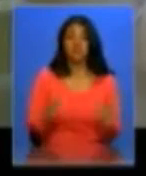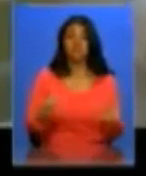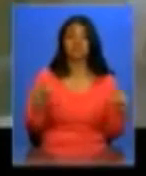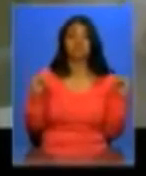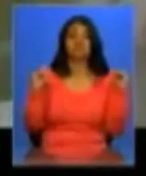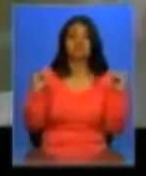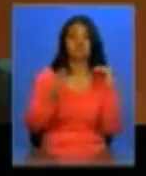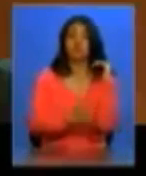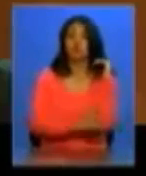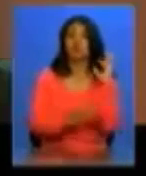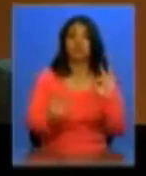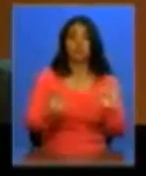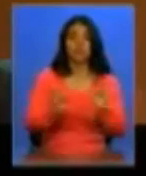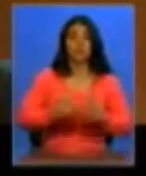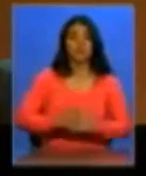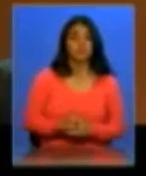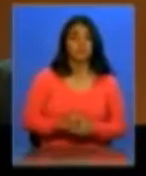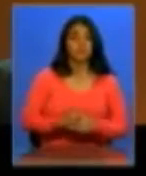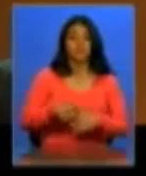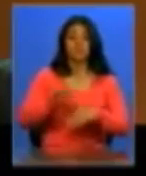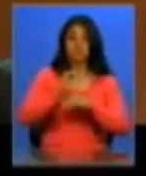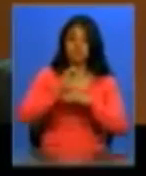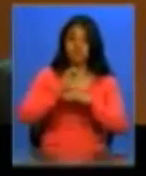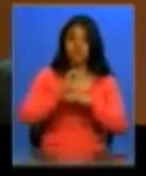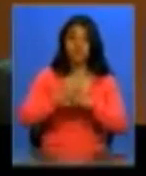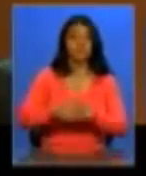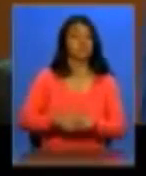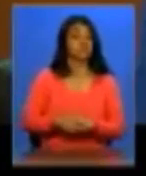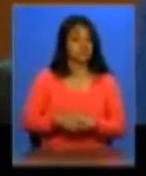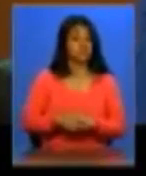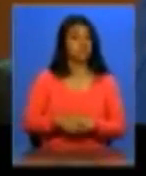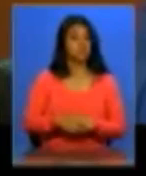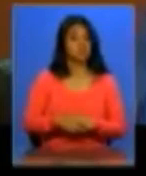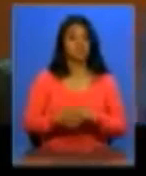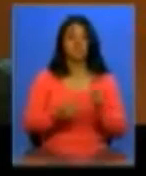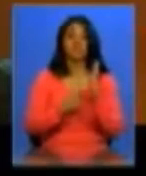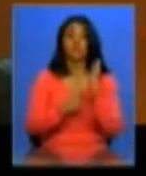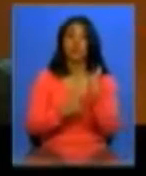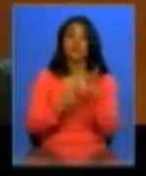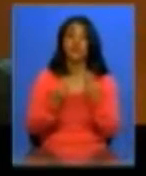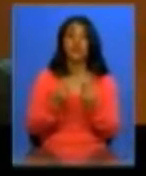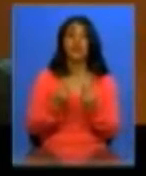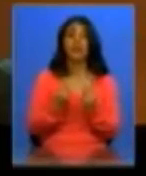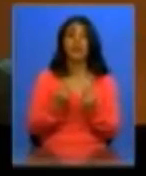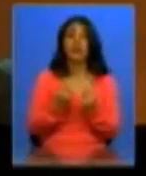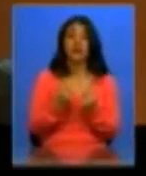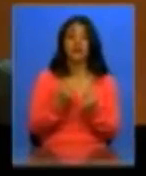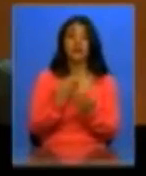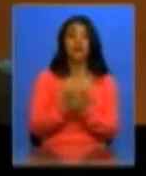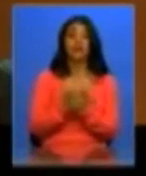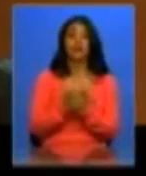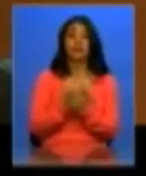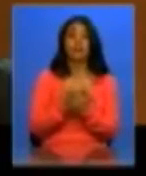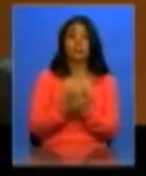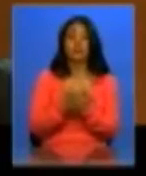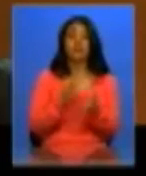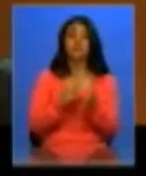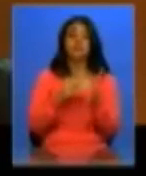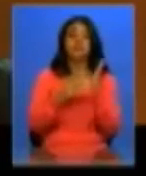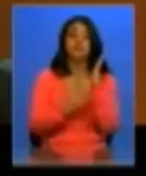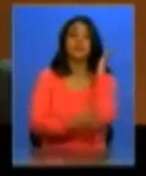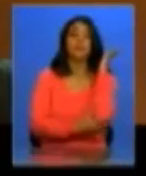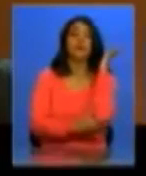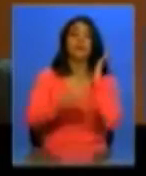dicha condición. Para un país como Ecuador, la mejor muestra de la calidad de la política económica es la disminución de